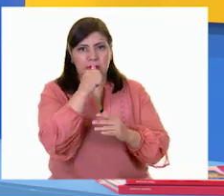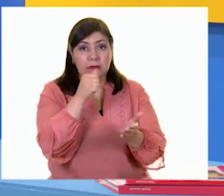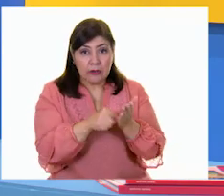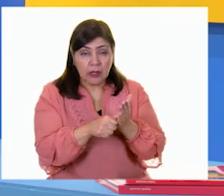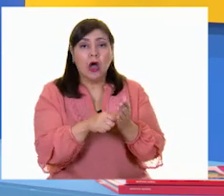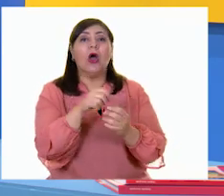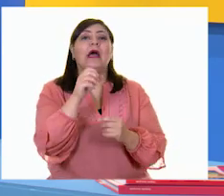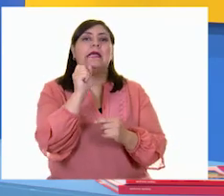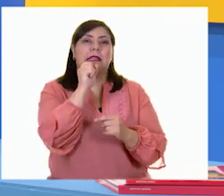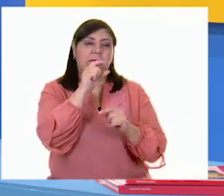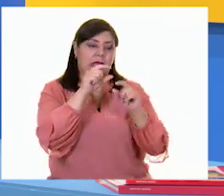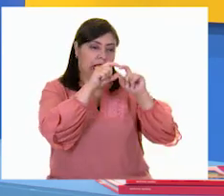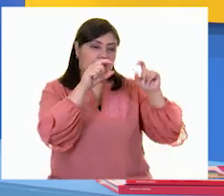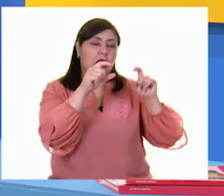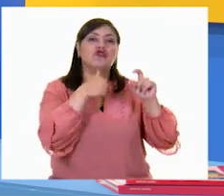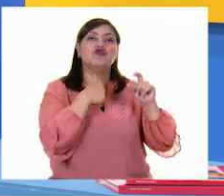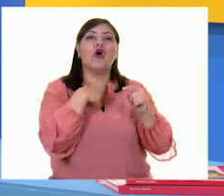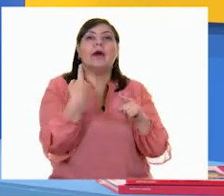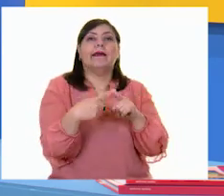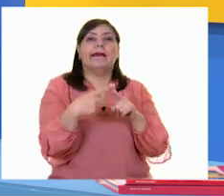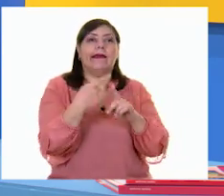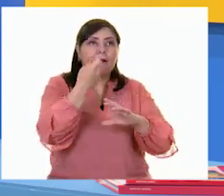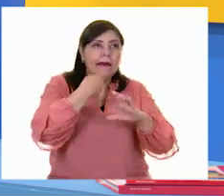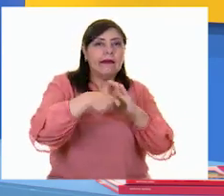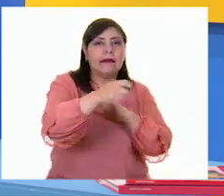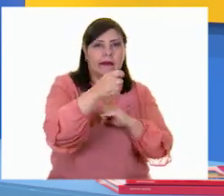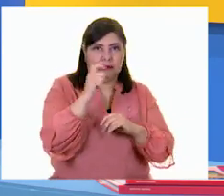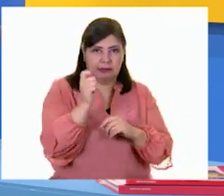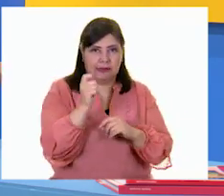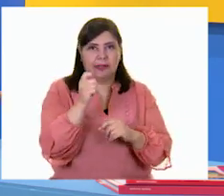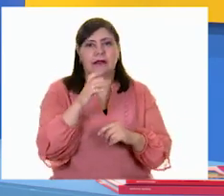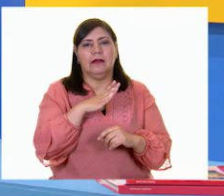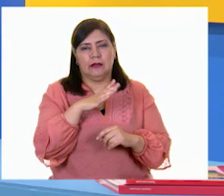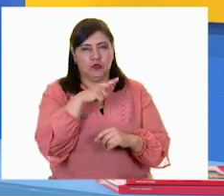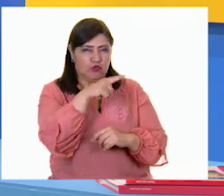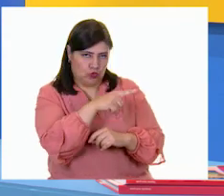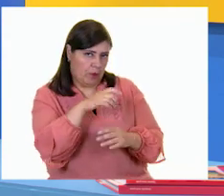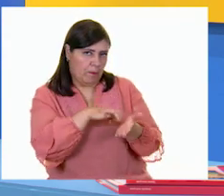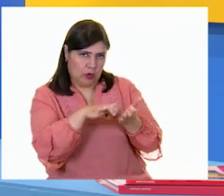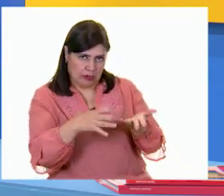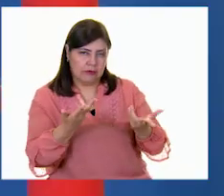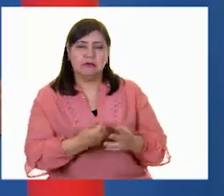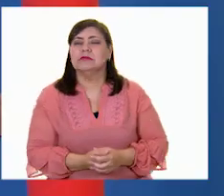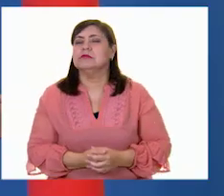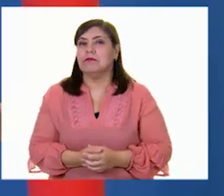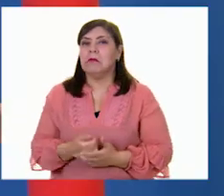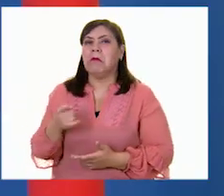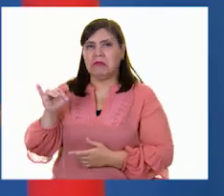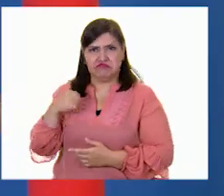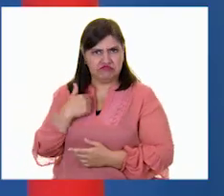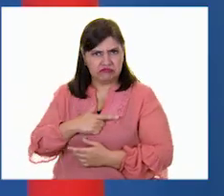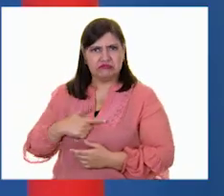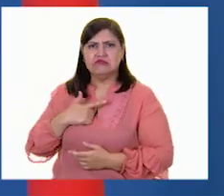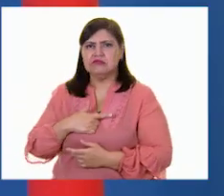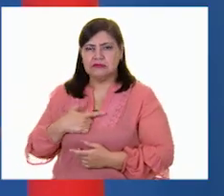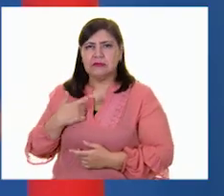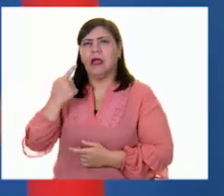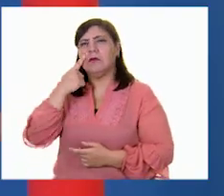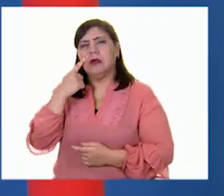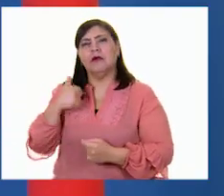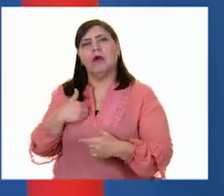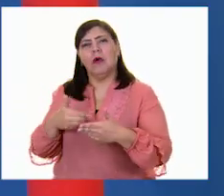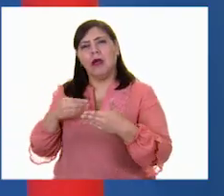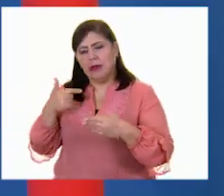y del remitente, es decir, quién enviará la carta, y en este caso eres tú. Pues me encanta la idea. Así adelantaré